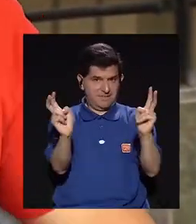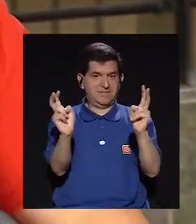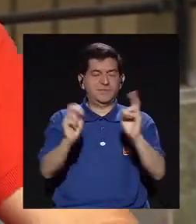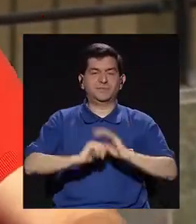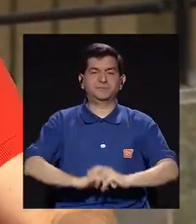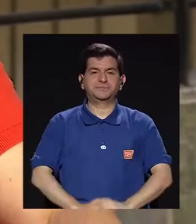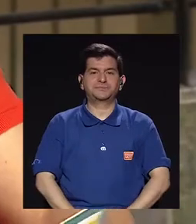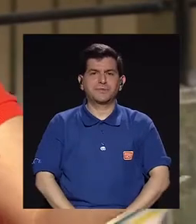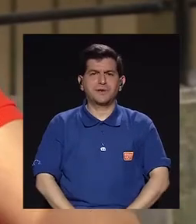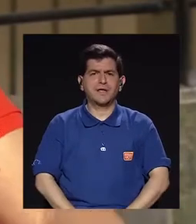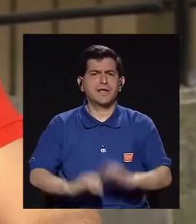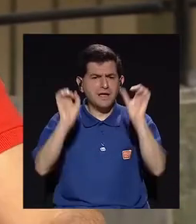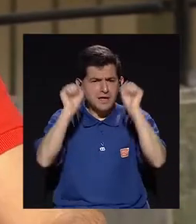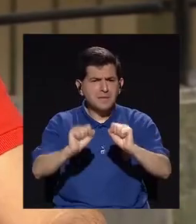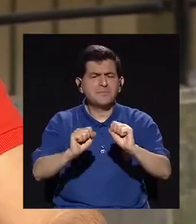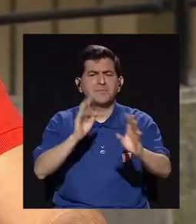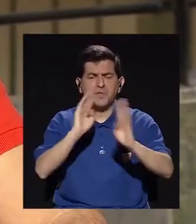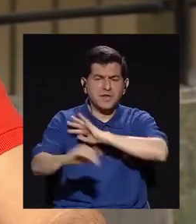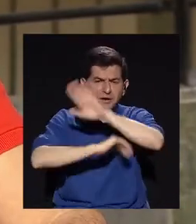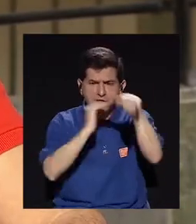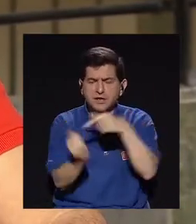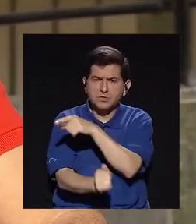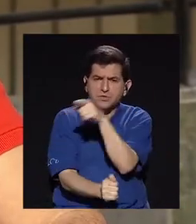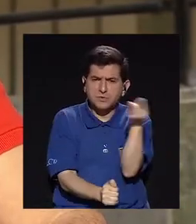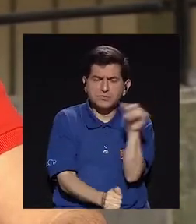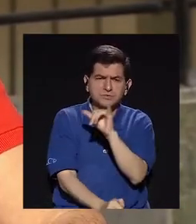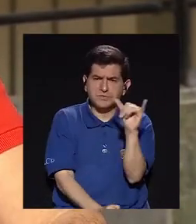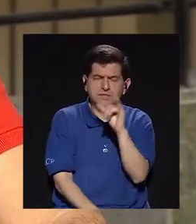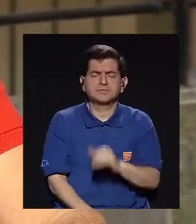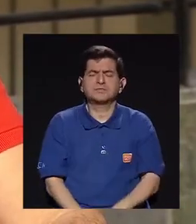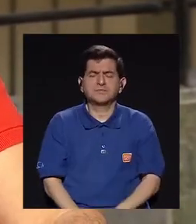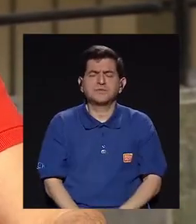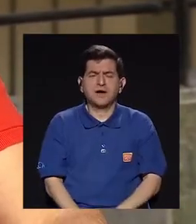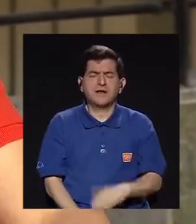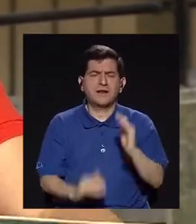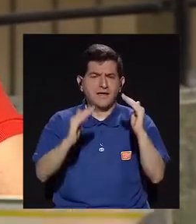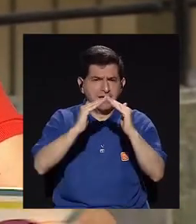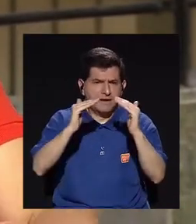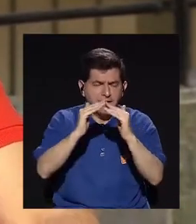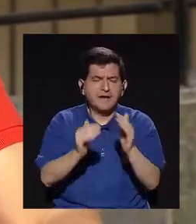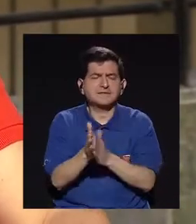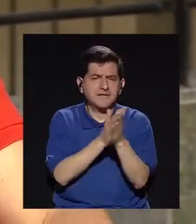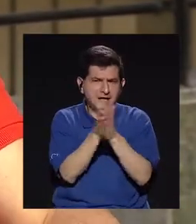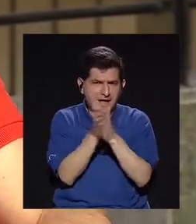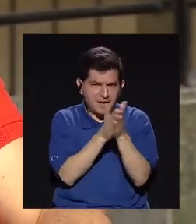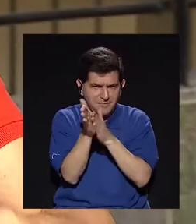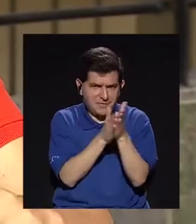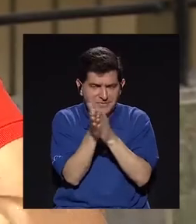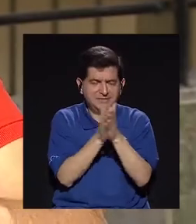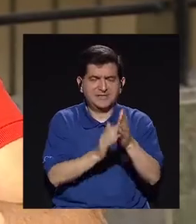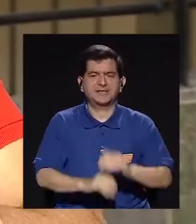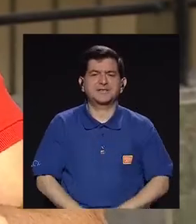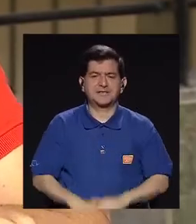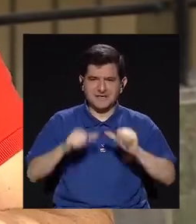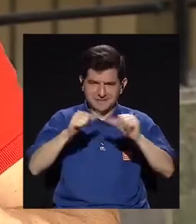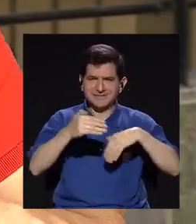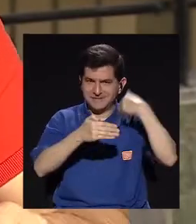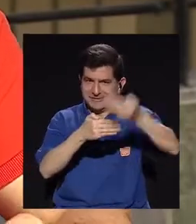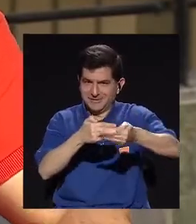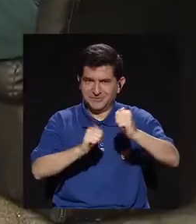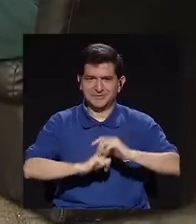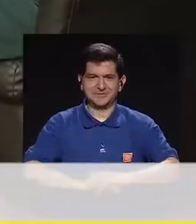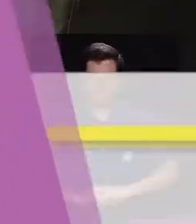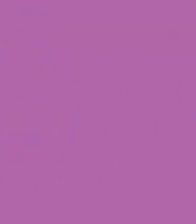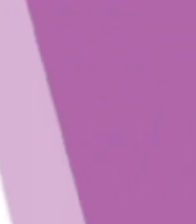tema y seguir conversando con todos ustedes y que puedan en sus hogares sacar provecho de esta conversación. Ya